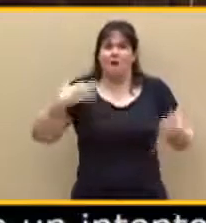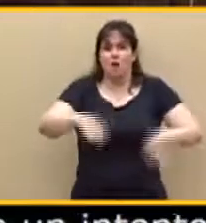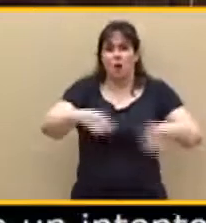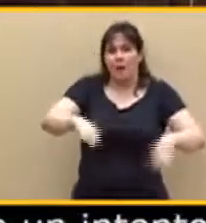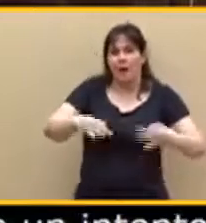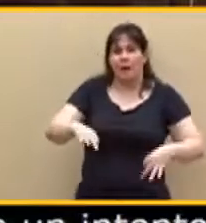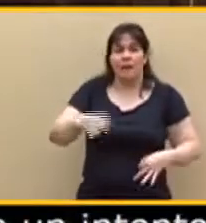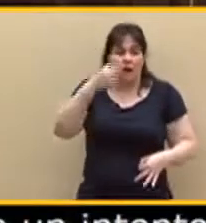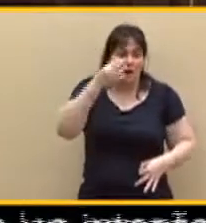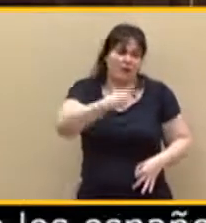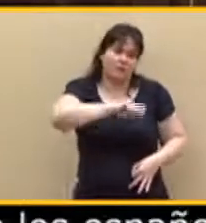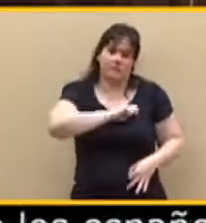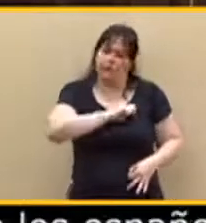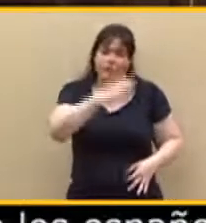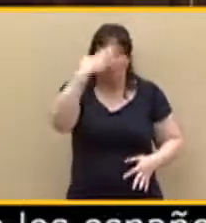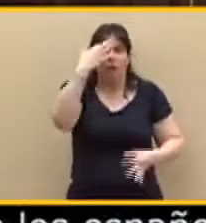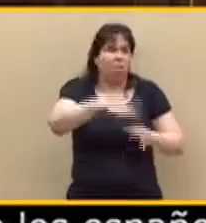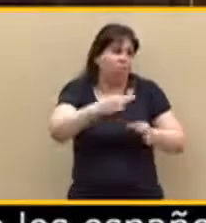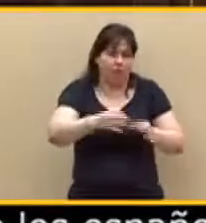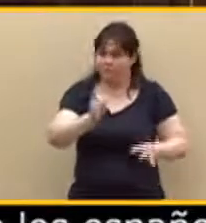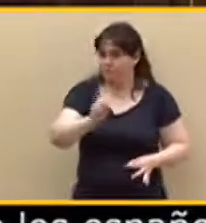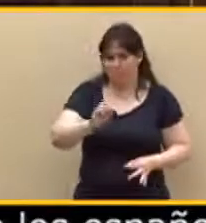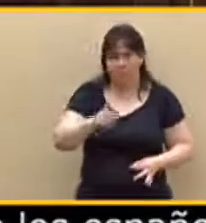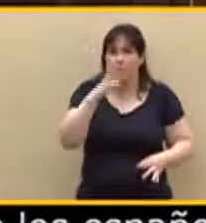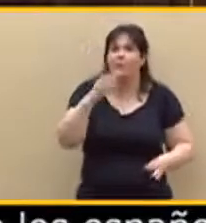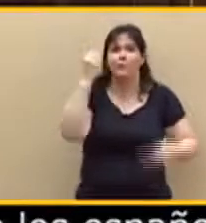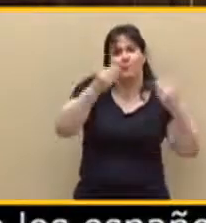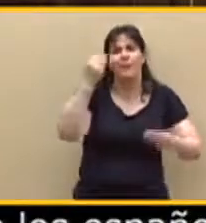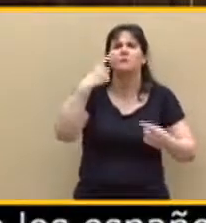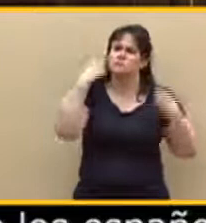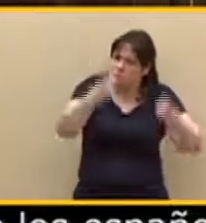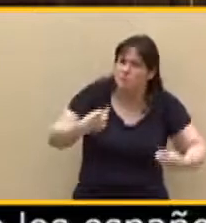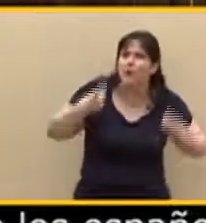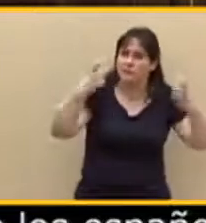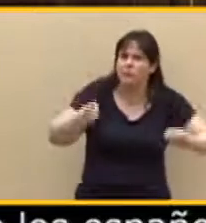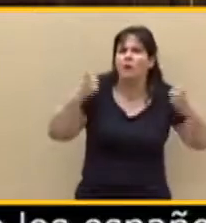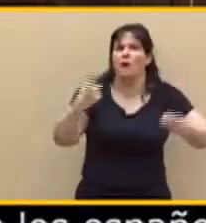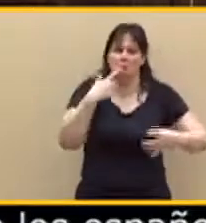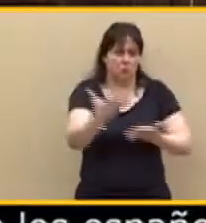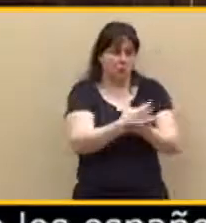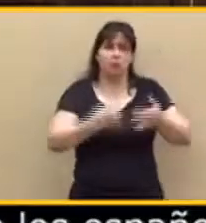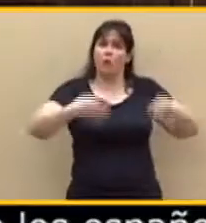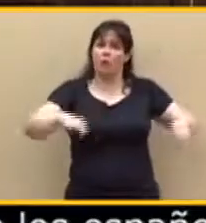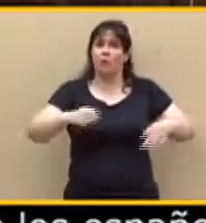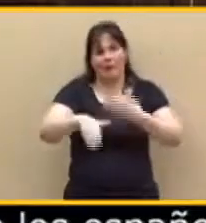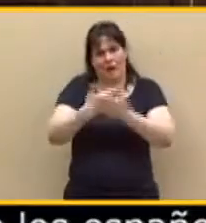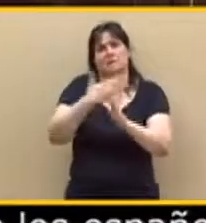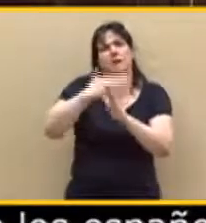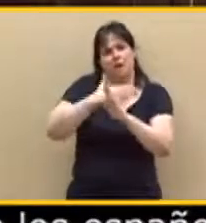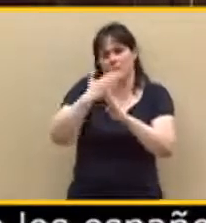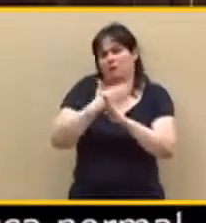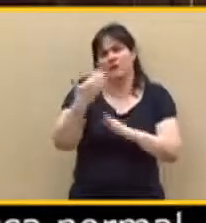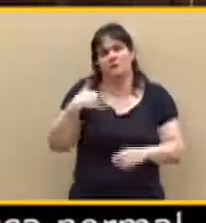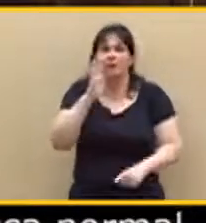y es verdad que nadie lo niega, se esfuerzan en que todo parezca normal, incluso cuando llega a niveles grotescos y de irrealidad. Se